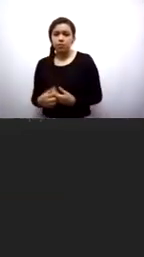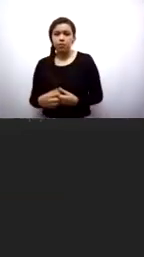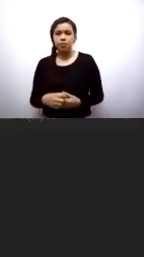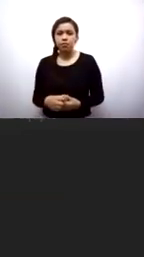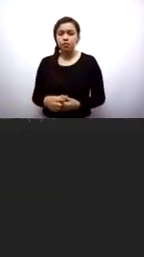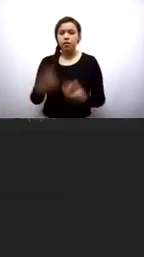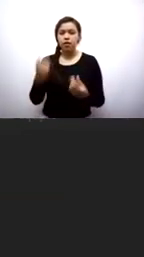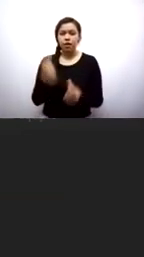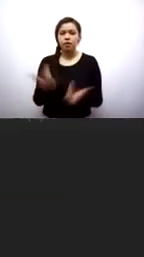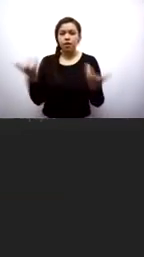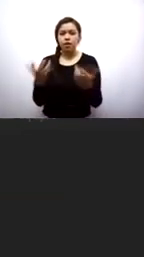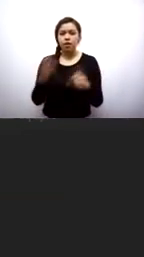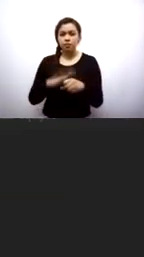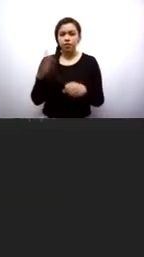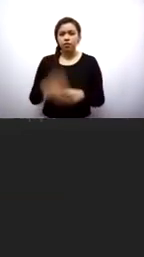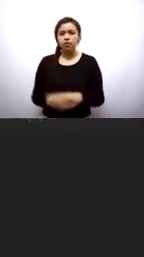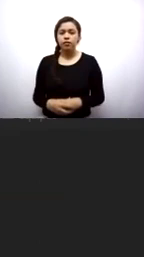rápido.